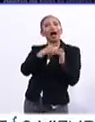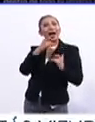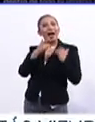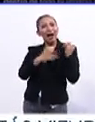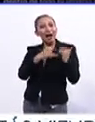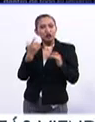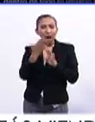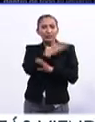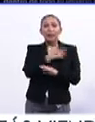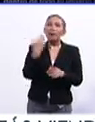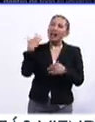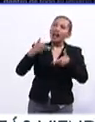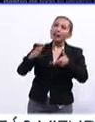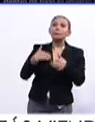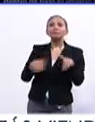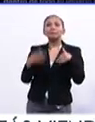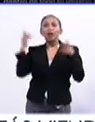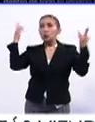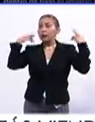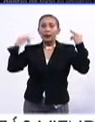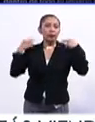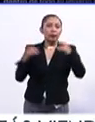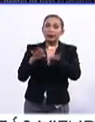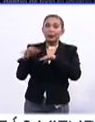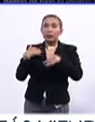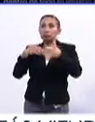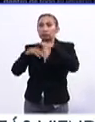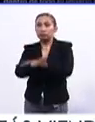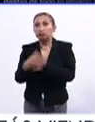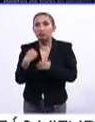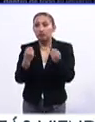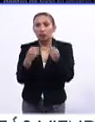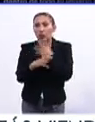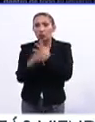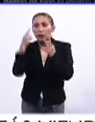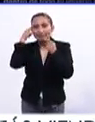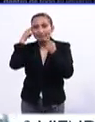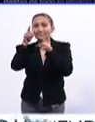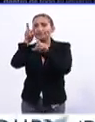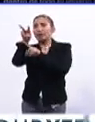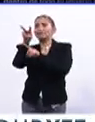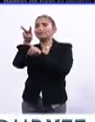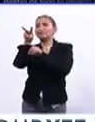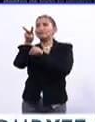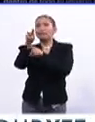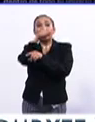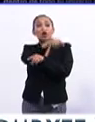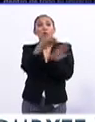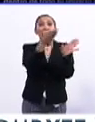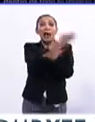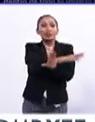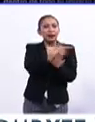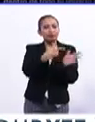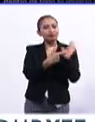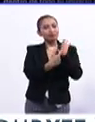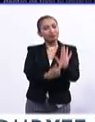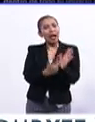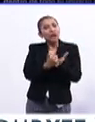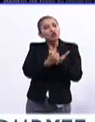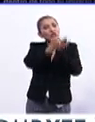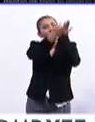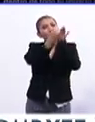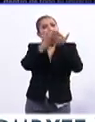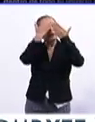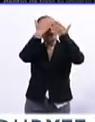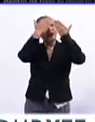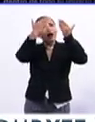de cuando venimos pues de la calle con todo el ruido del mundo del trabajo todos venimos con muchas cargas de la calle entonces es la manera que yo encontré de ayuda de